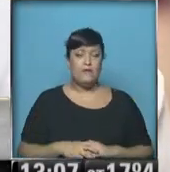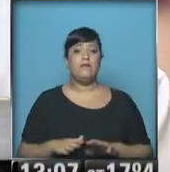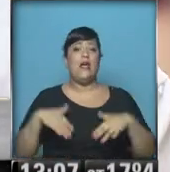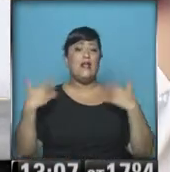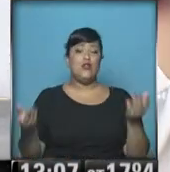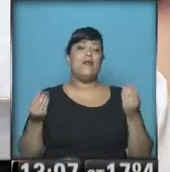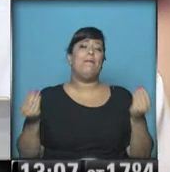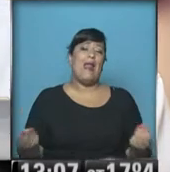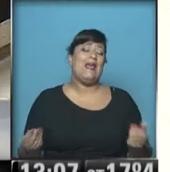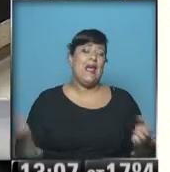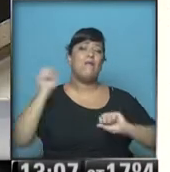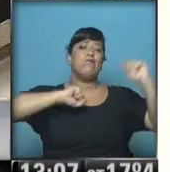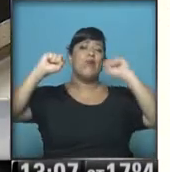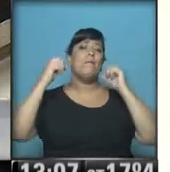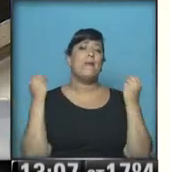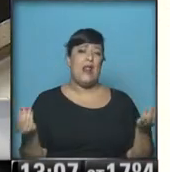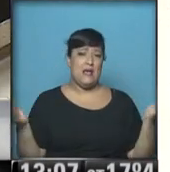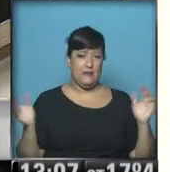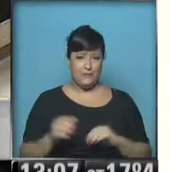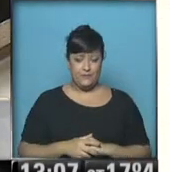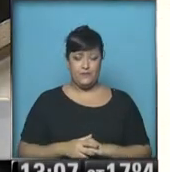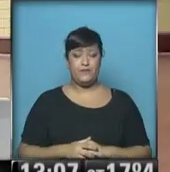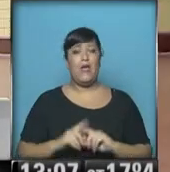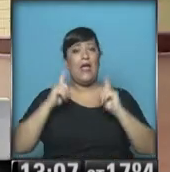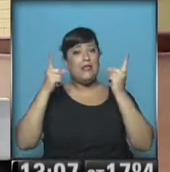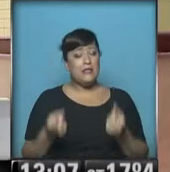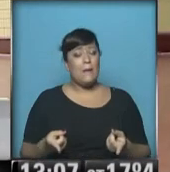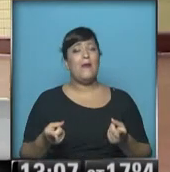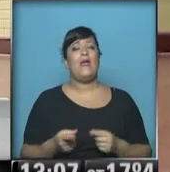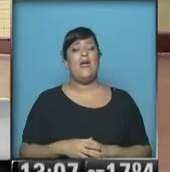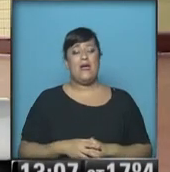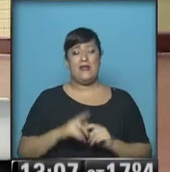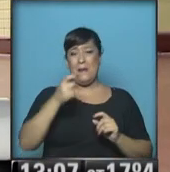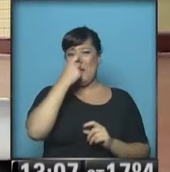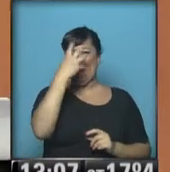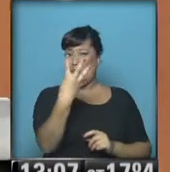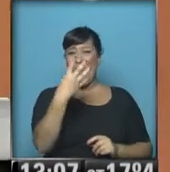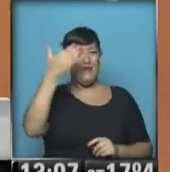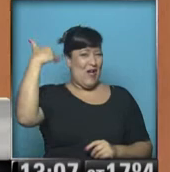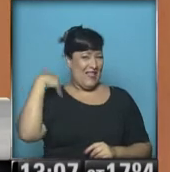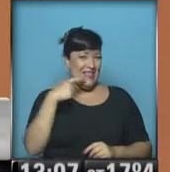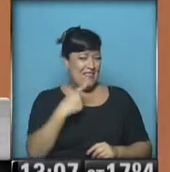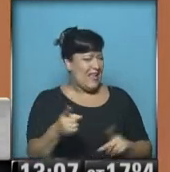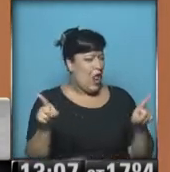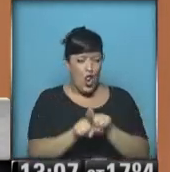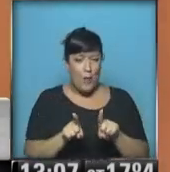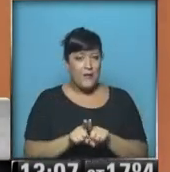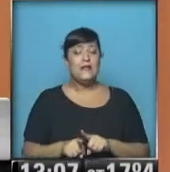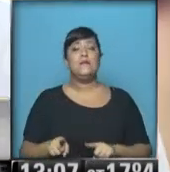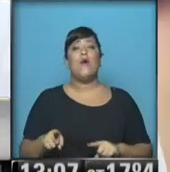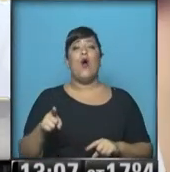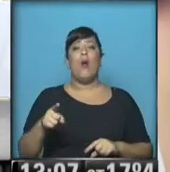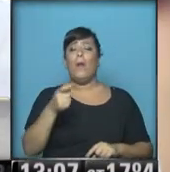qué utilizarla? Y la de menor, como les dije el 24, ¿se acuerdan que les dije que hasta la de